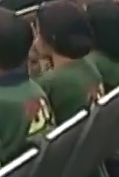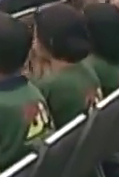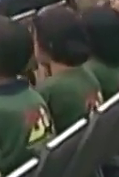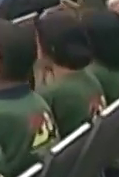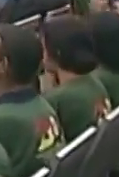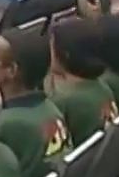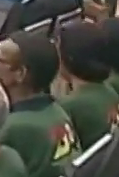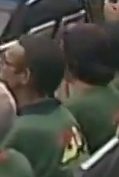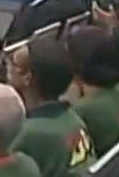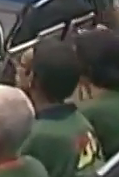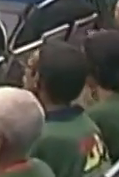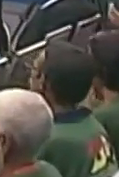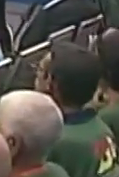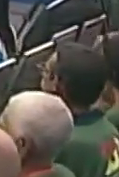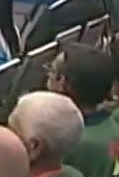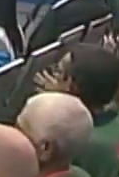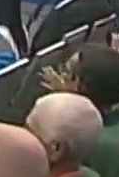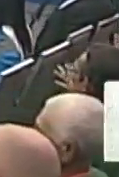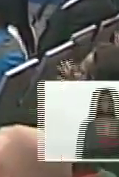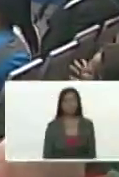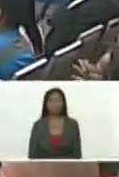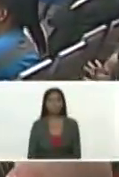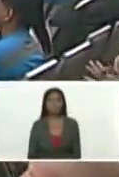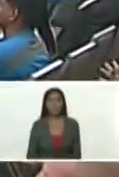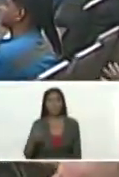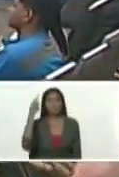Día de júbilo.